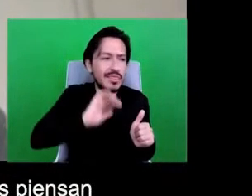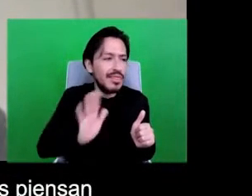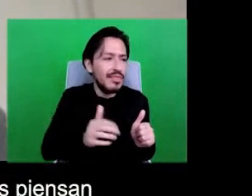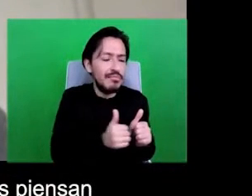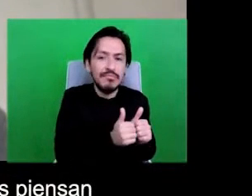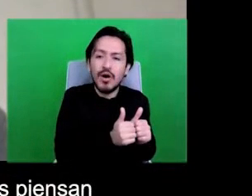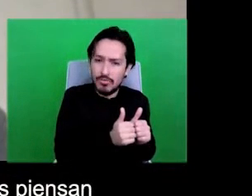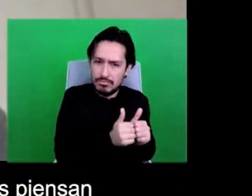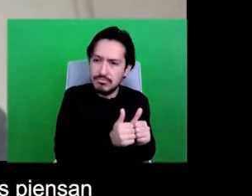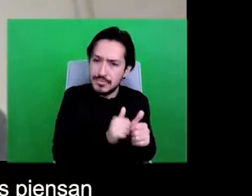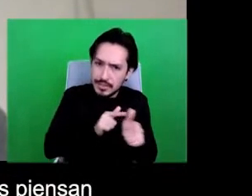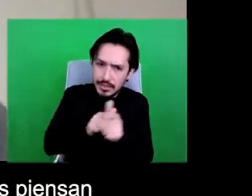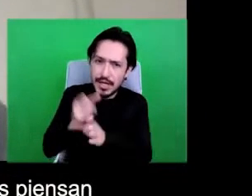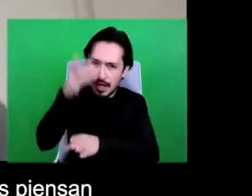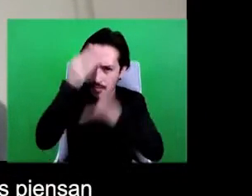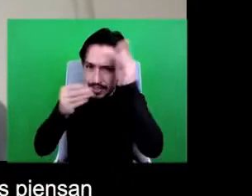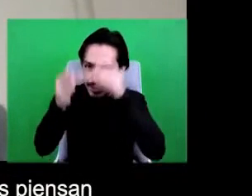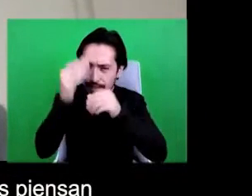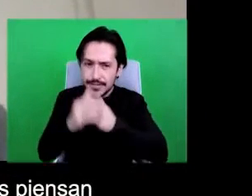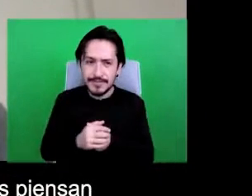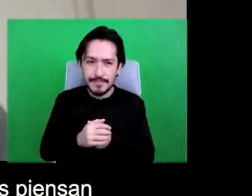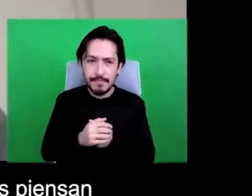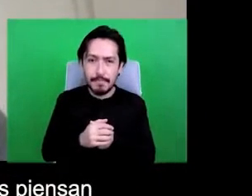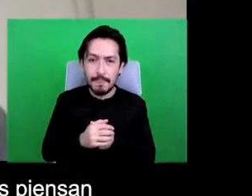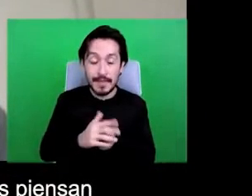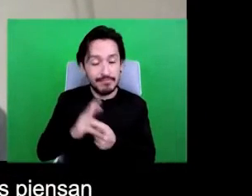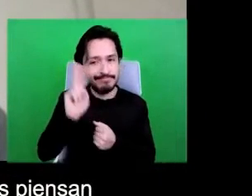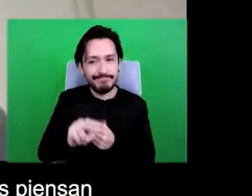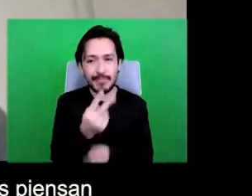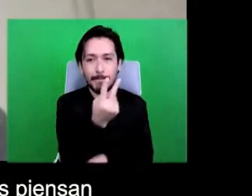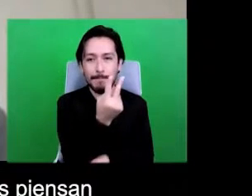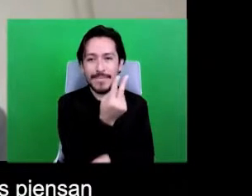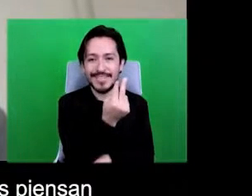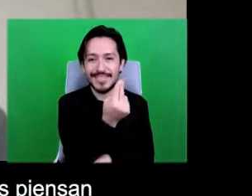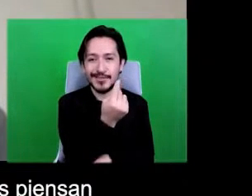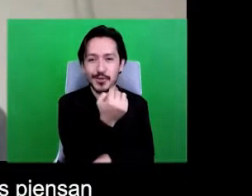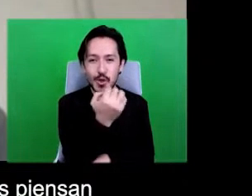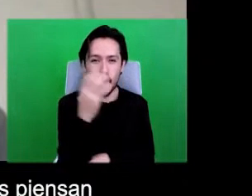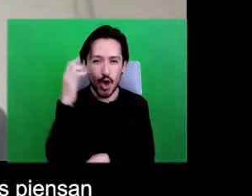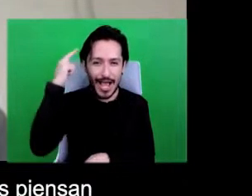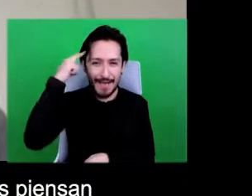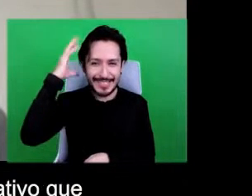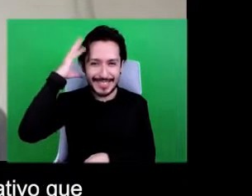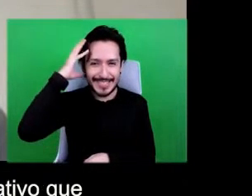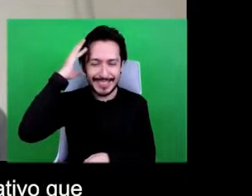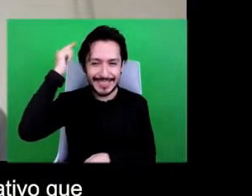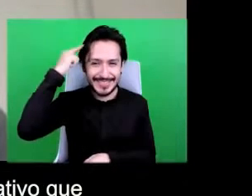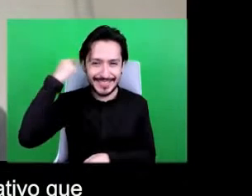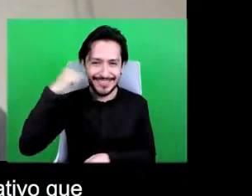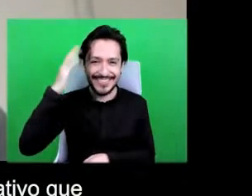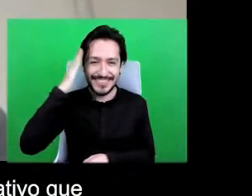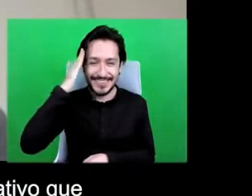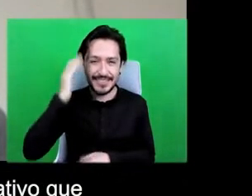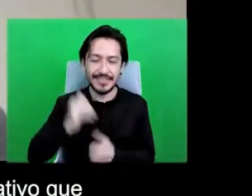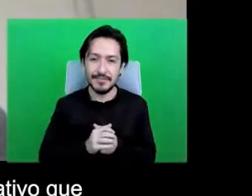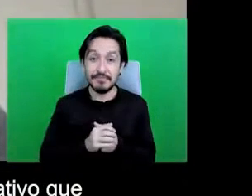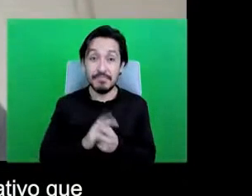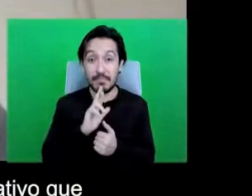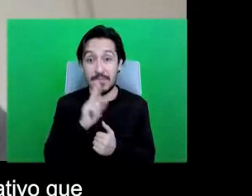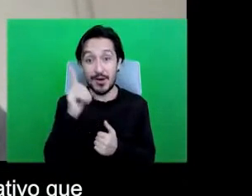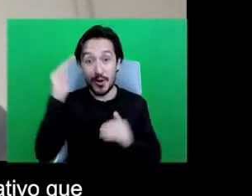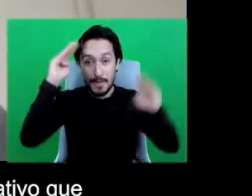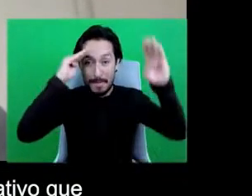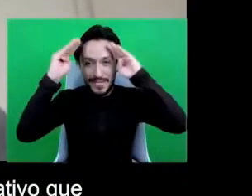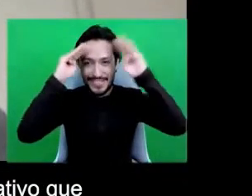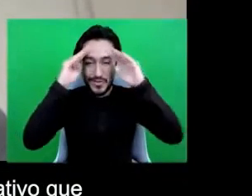adelante y al final de cuentas 25 cabezas piensan mejor que una. Creo que eso lo demostró estos paneles, esto